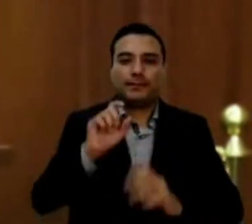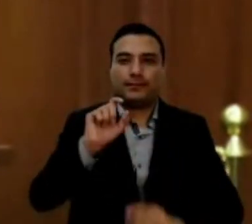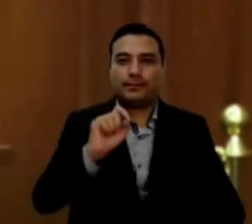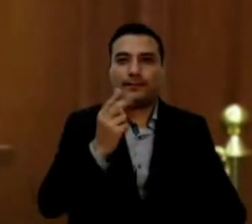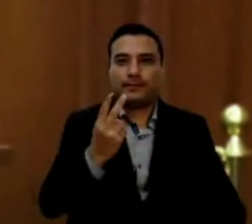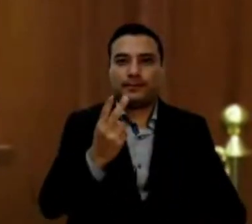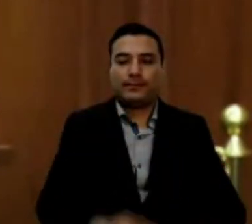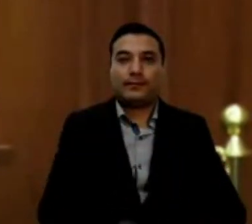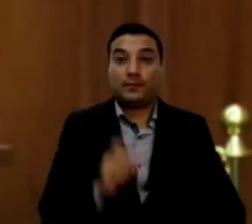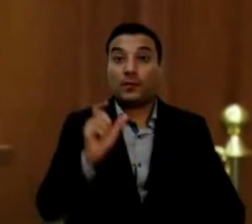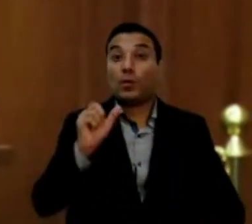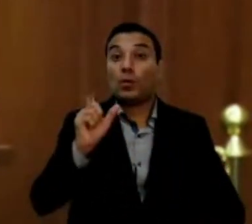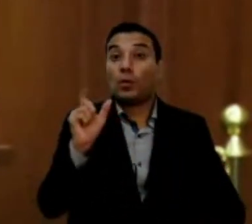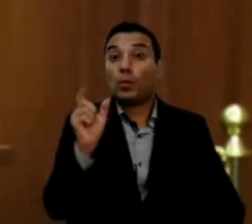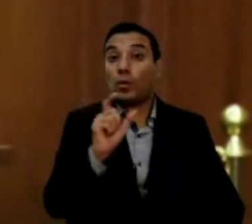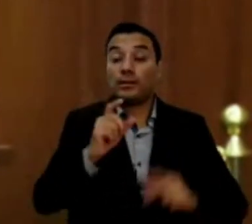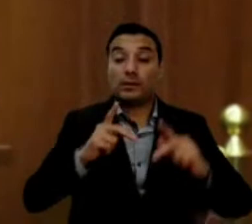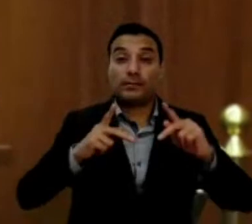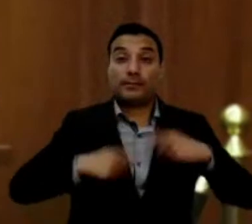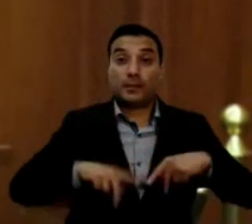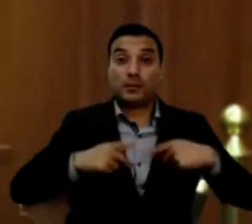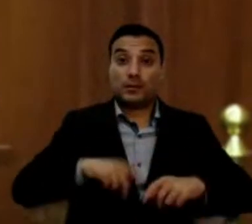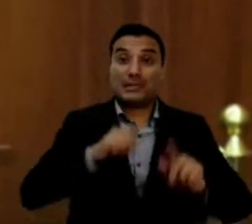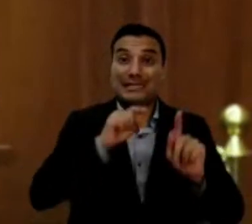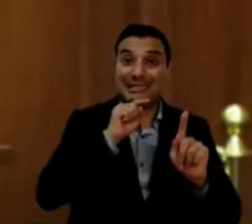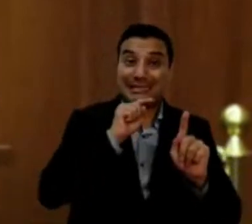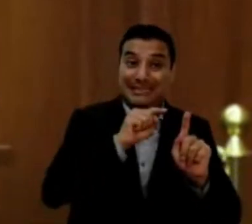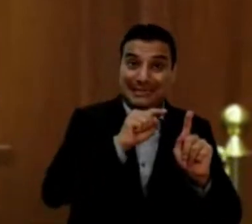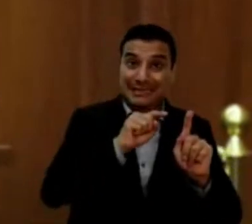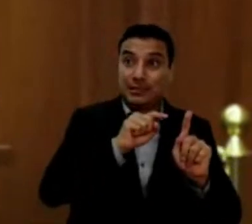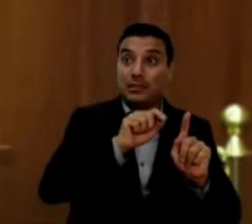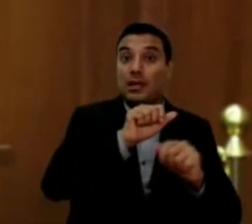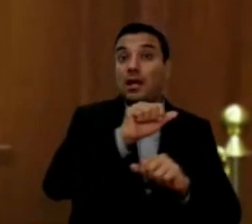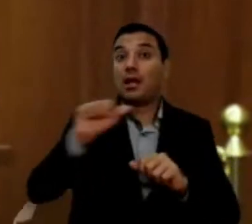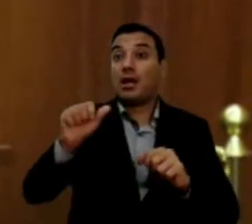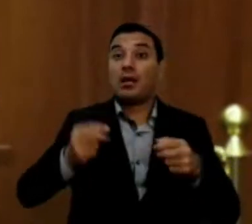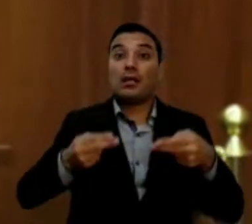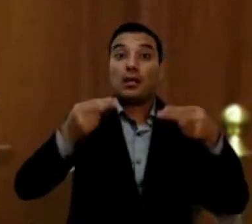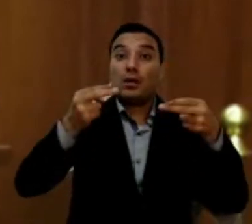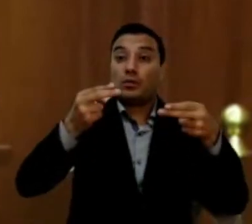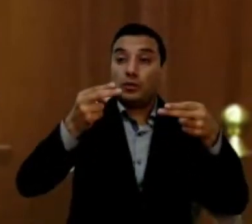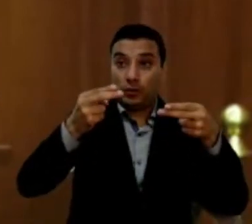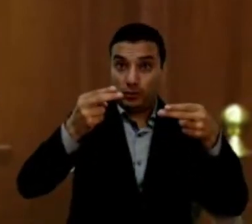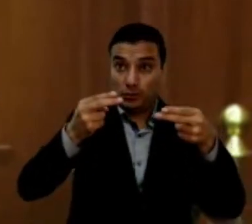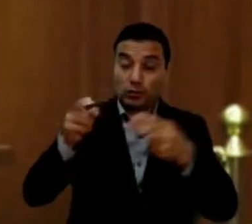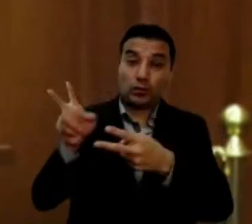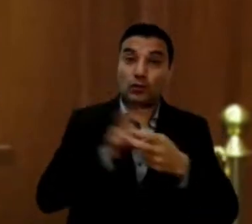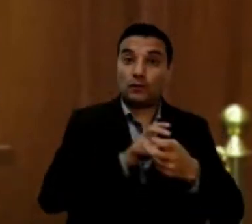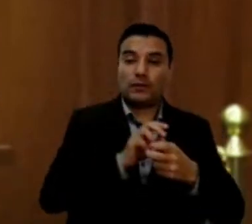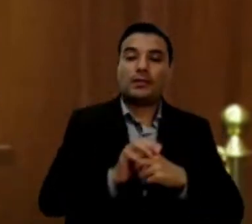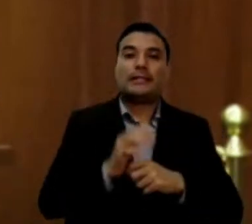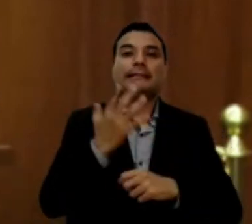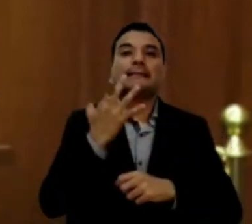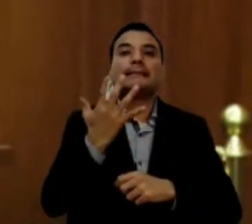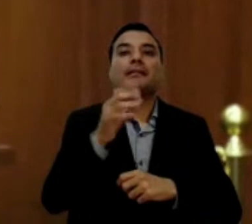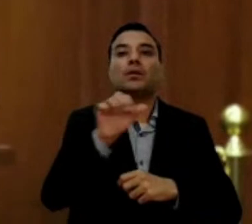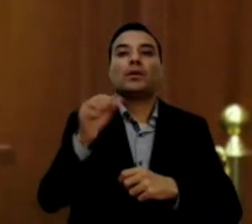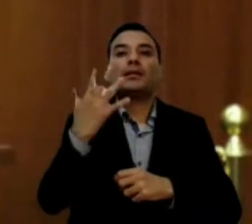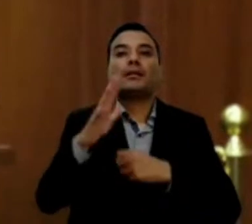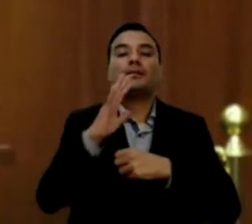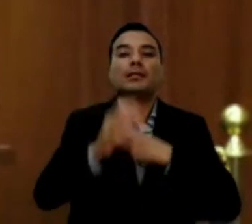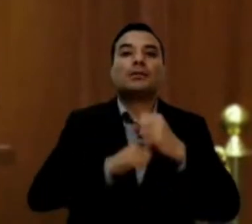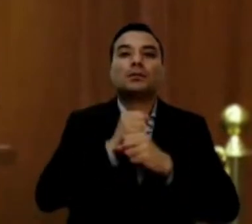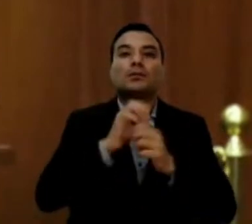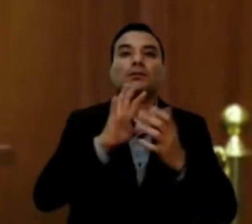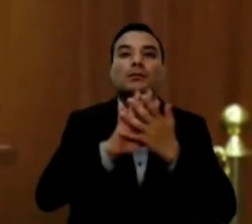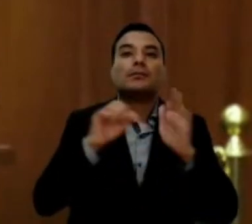22ª. Cuando se cometa contra una unidad económica, se impondrá de 5 a 10 años de prisión y de 1 a